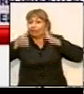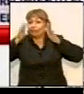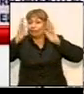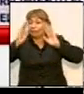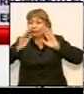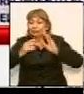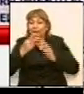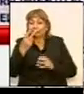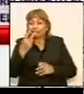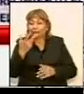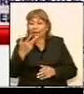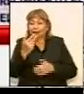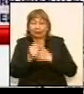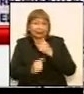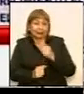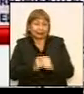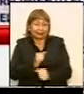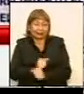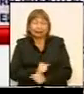de 2 o 3 años,